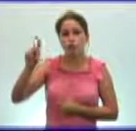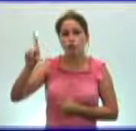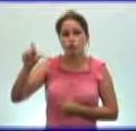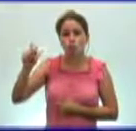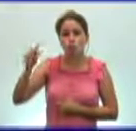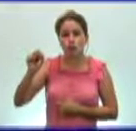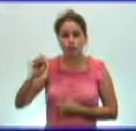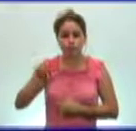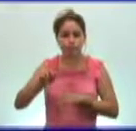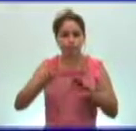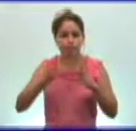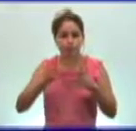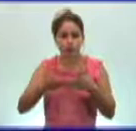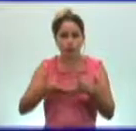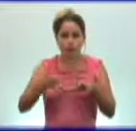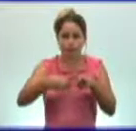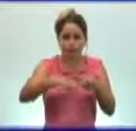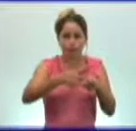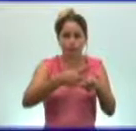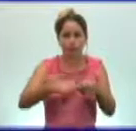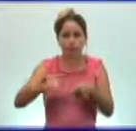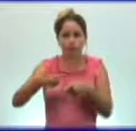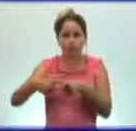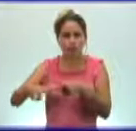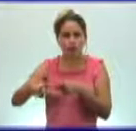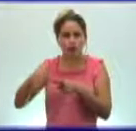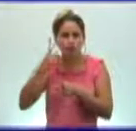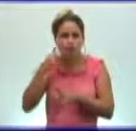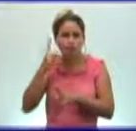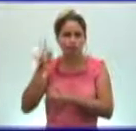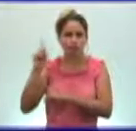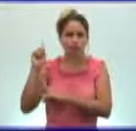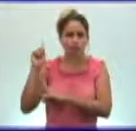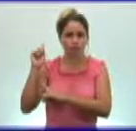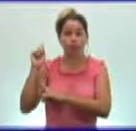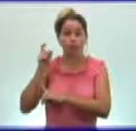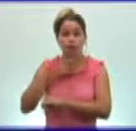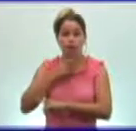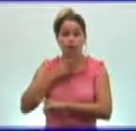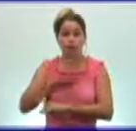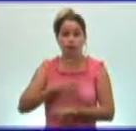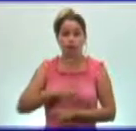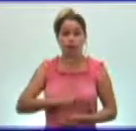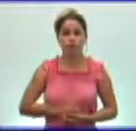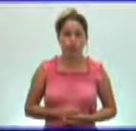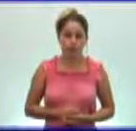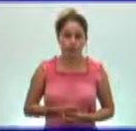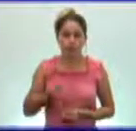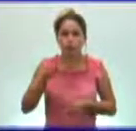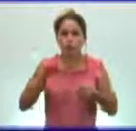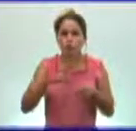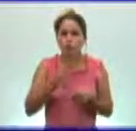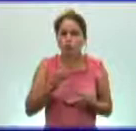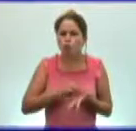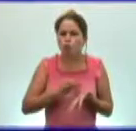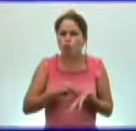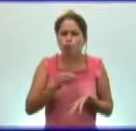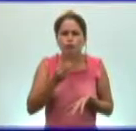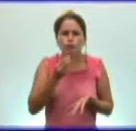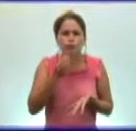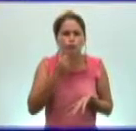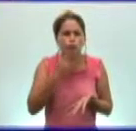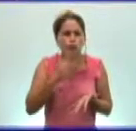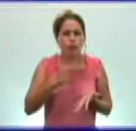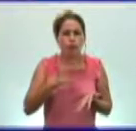las sales ternarias y los hidruros metálicos o hidruros salinos. Esto lo pueden encontrar en su libro de